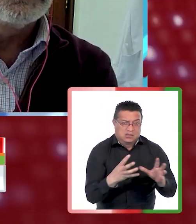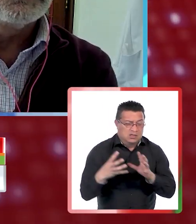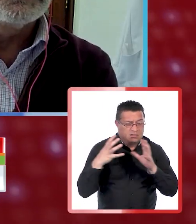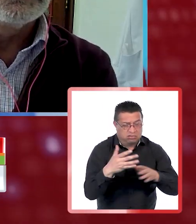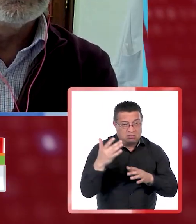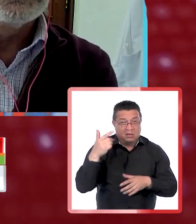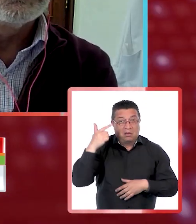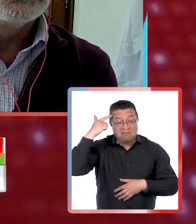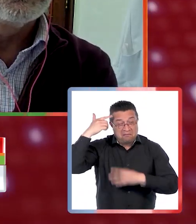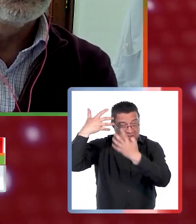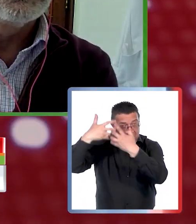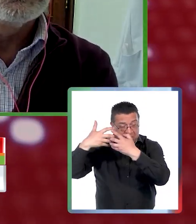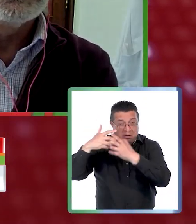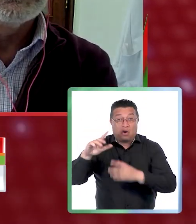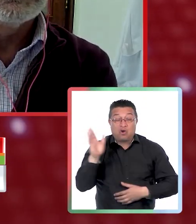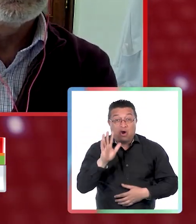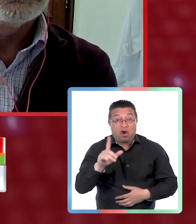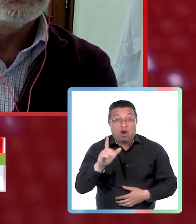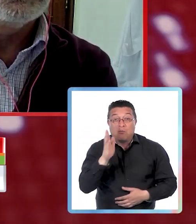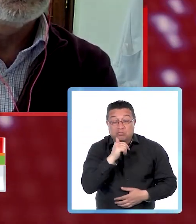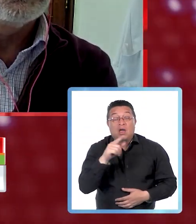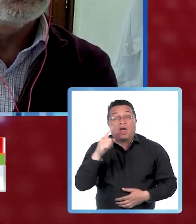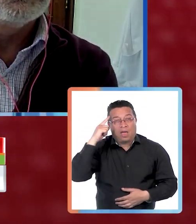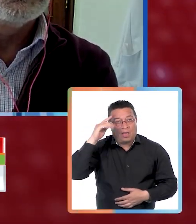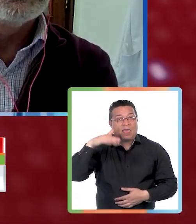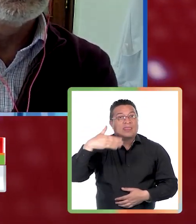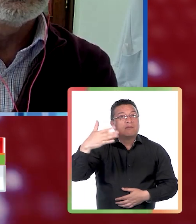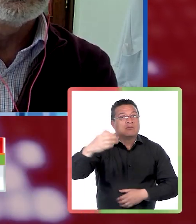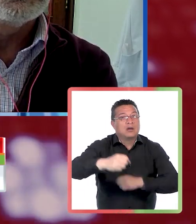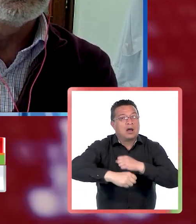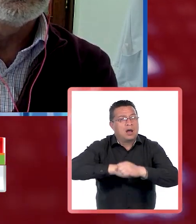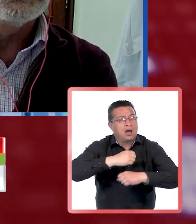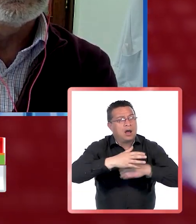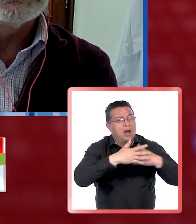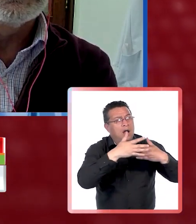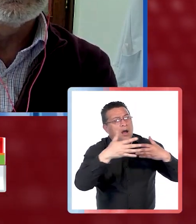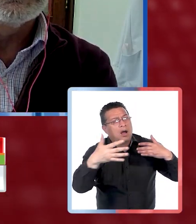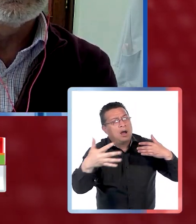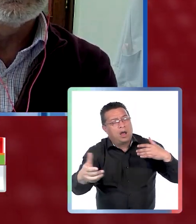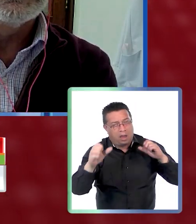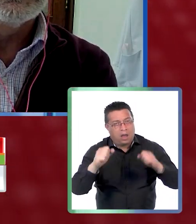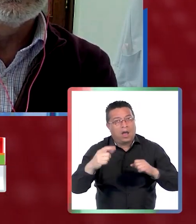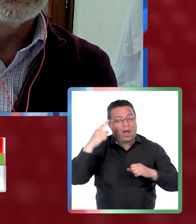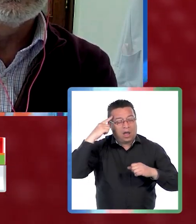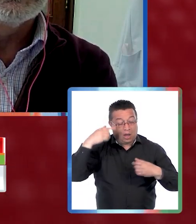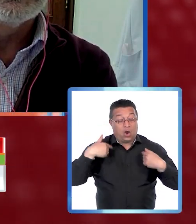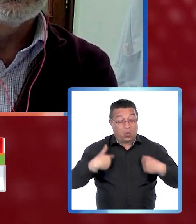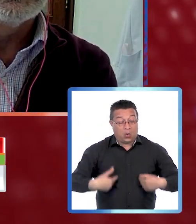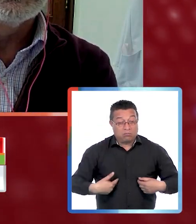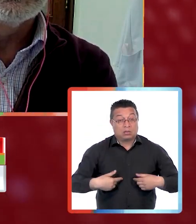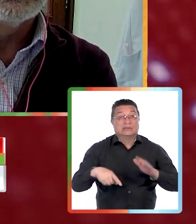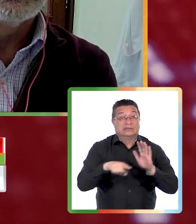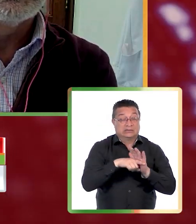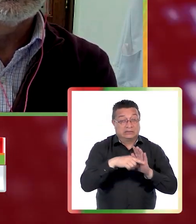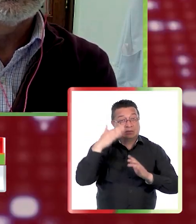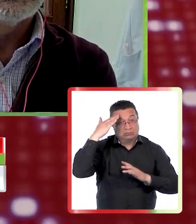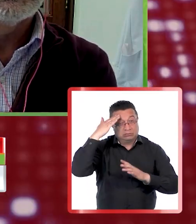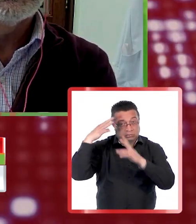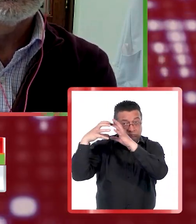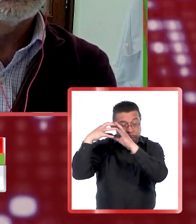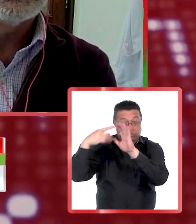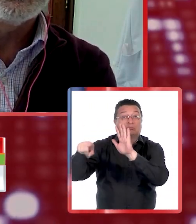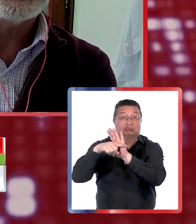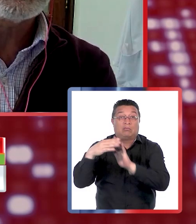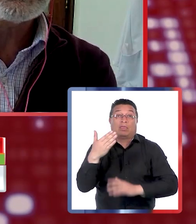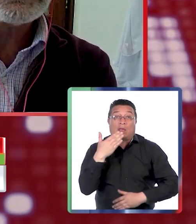usted, no trabajo intelectual, que también a fin de cuentas termina por pasar la cuenta tanto a nivel del cuerpo como a nivel de la